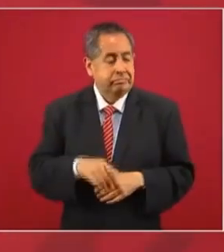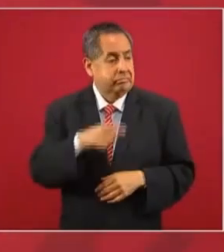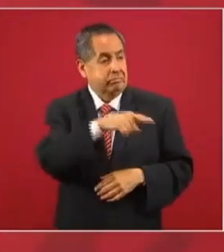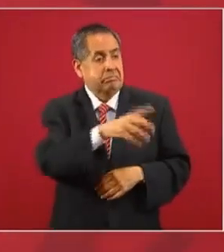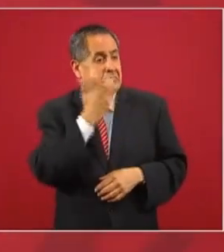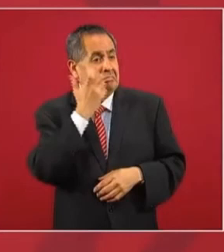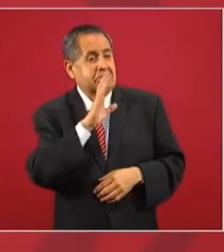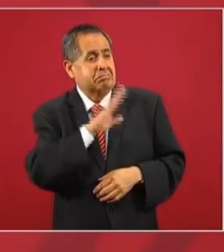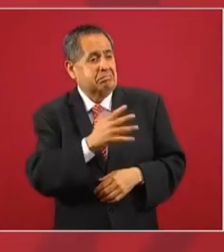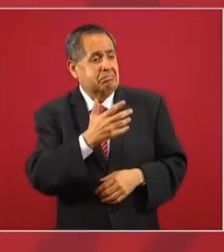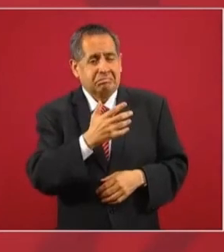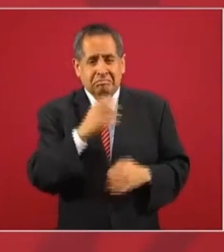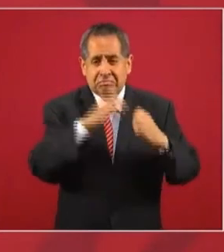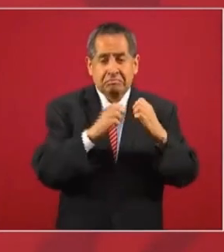aplaudirle